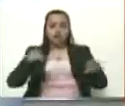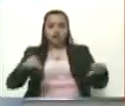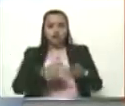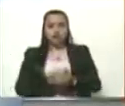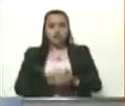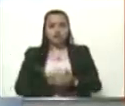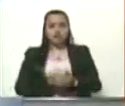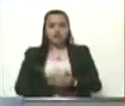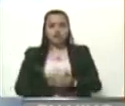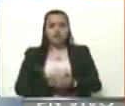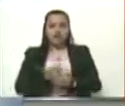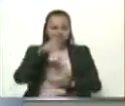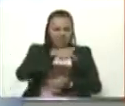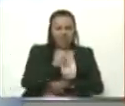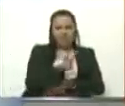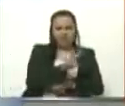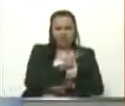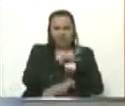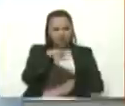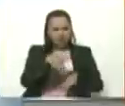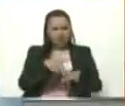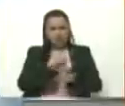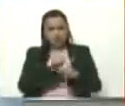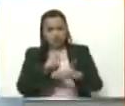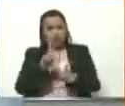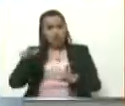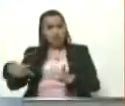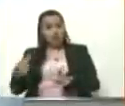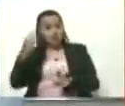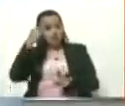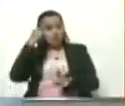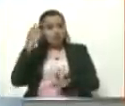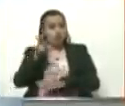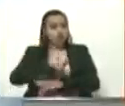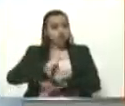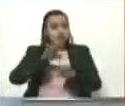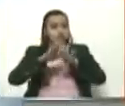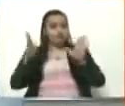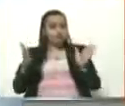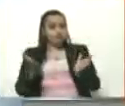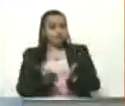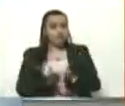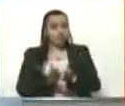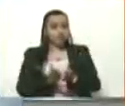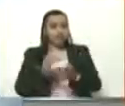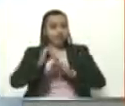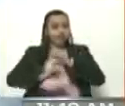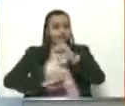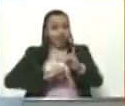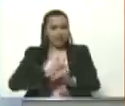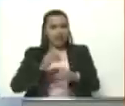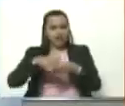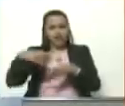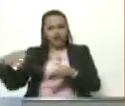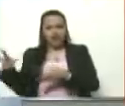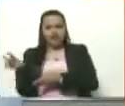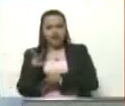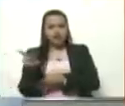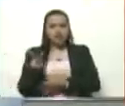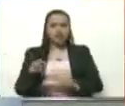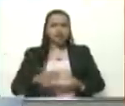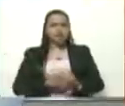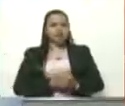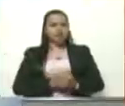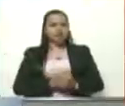no sólo nacional es una fecha que se ha usado a nivel incluso fuera de nuestras fronteras